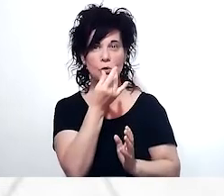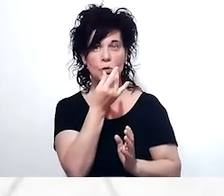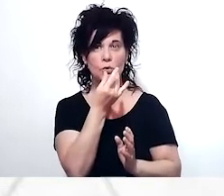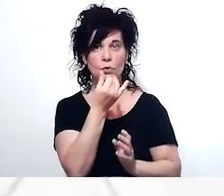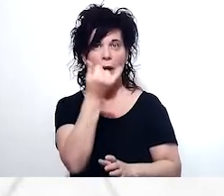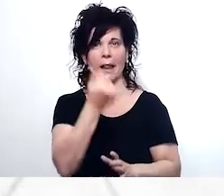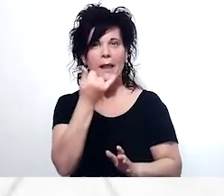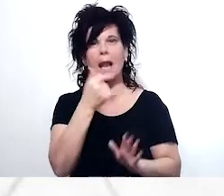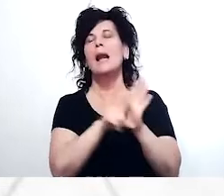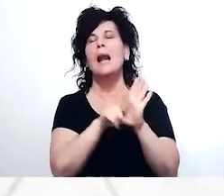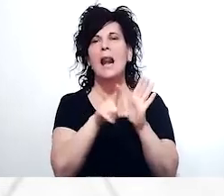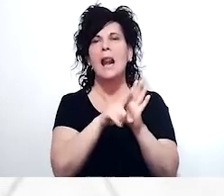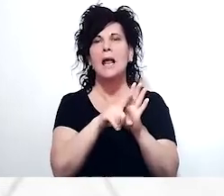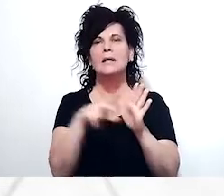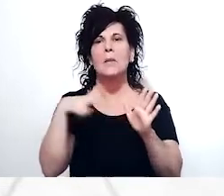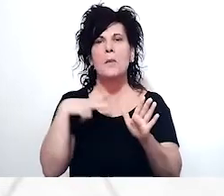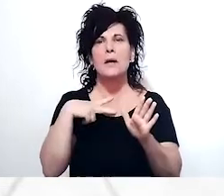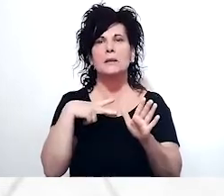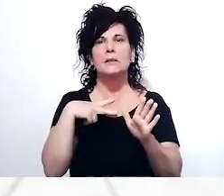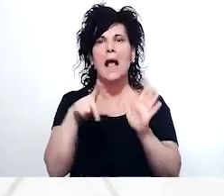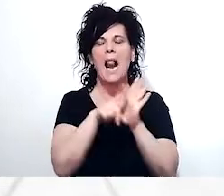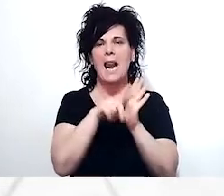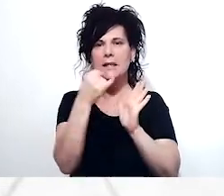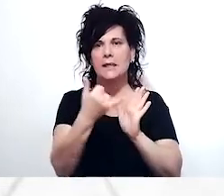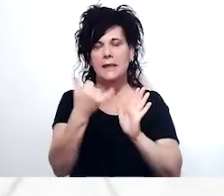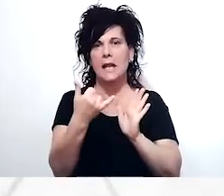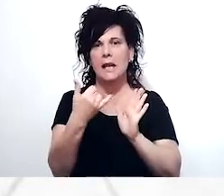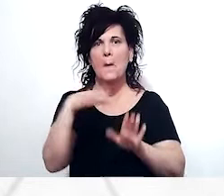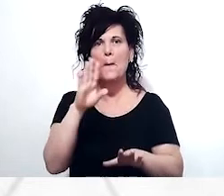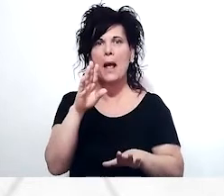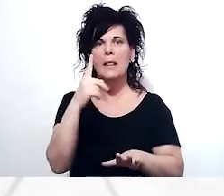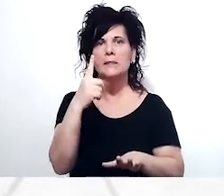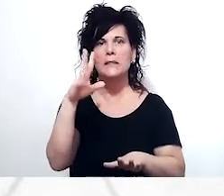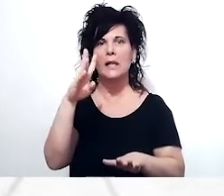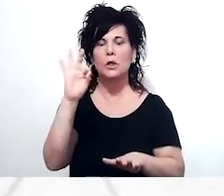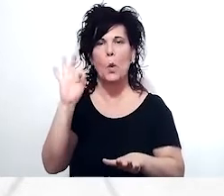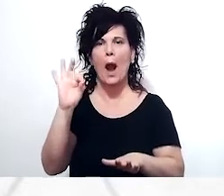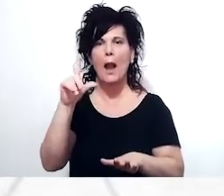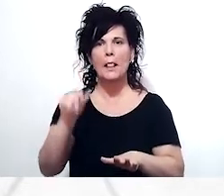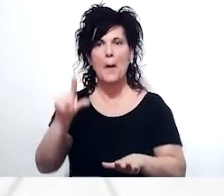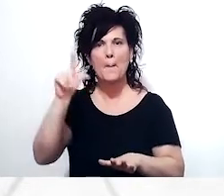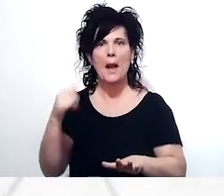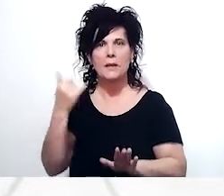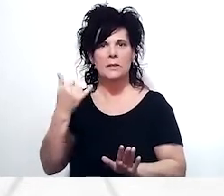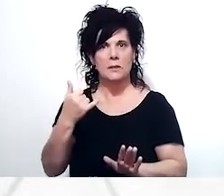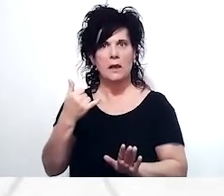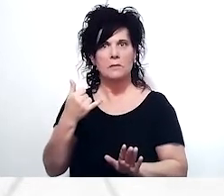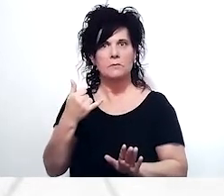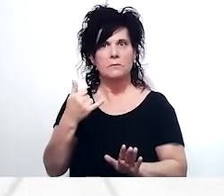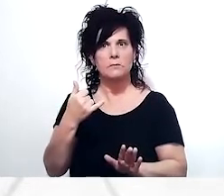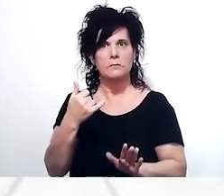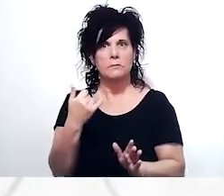tienen leyes de privacidad, más de 140 países en el mundo, ¿no? O sea que hay una cantidad